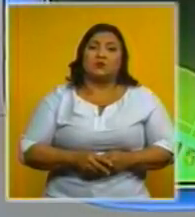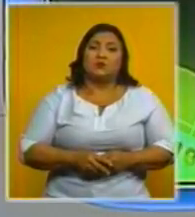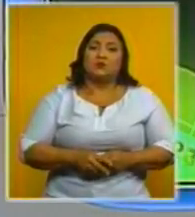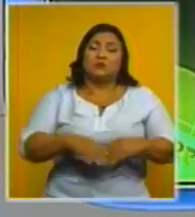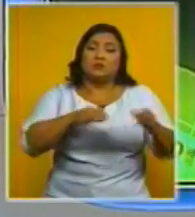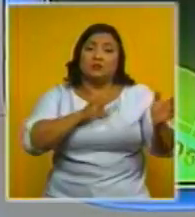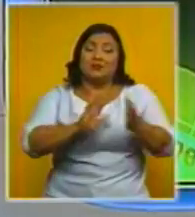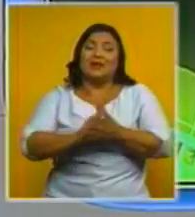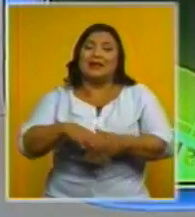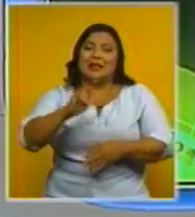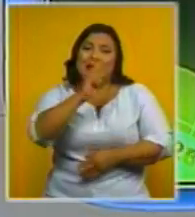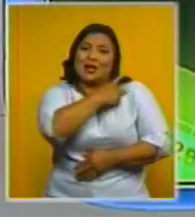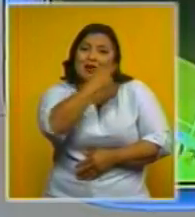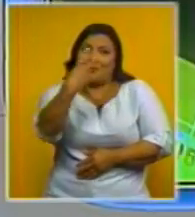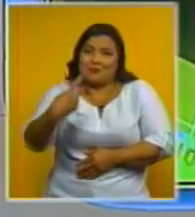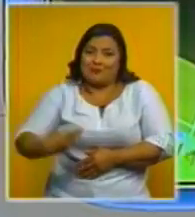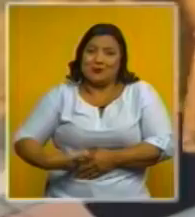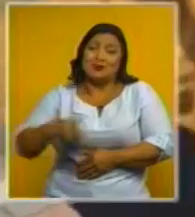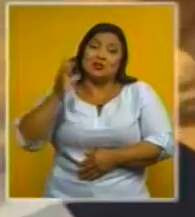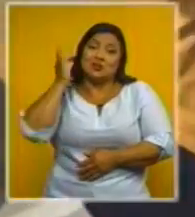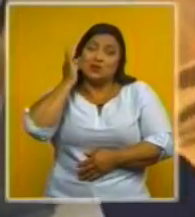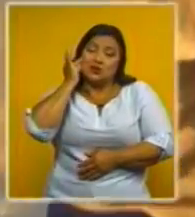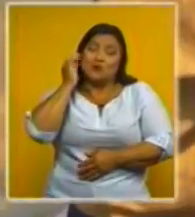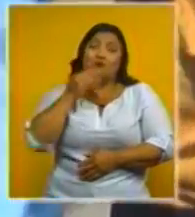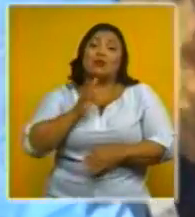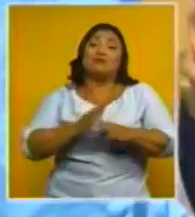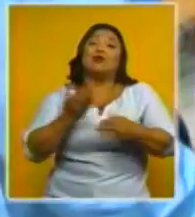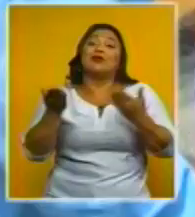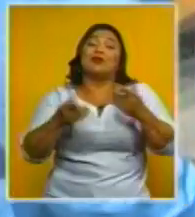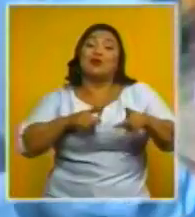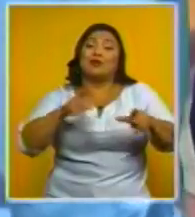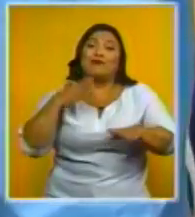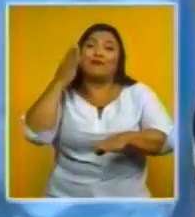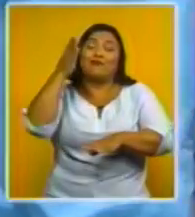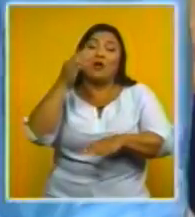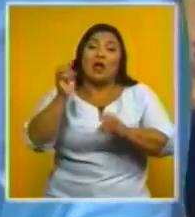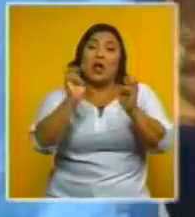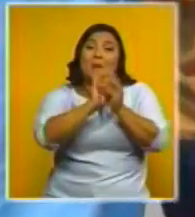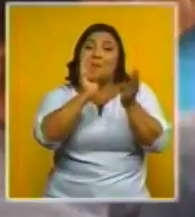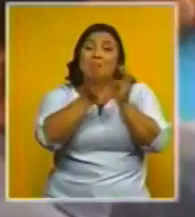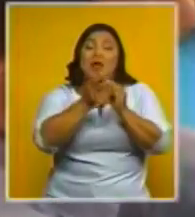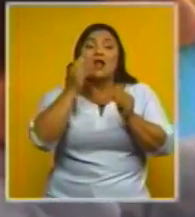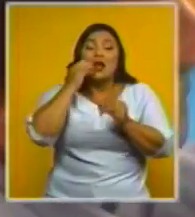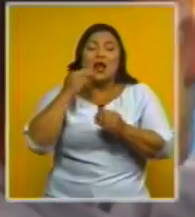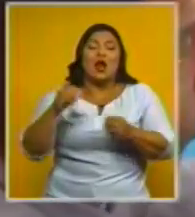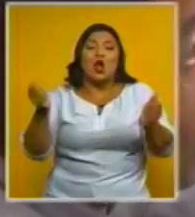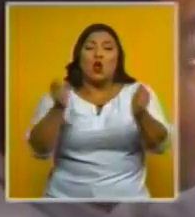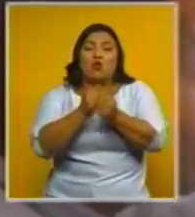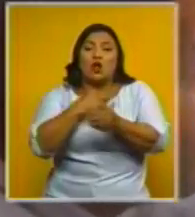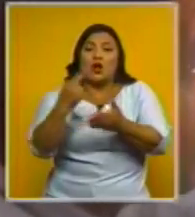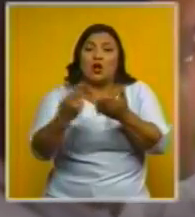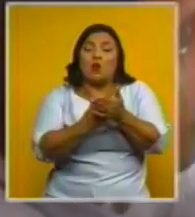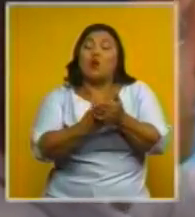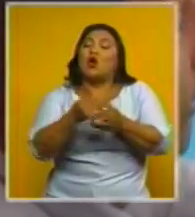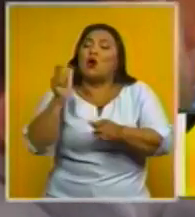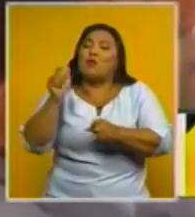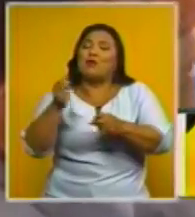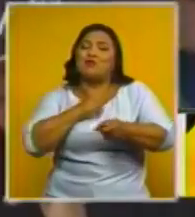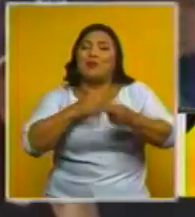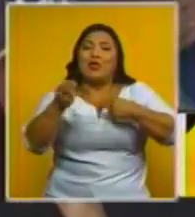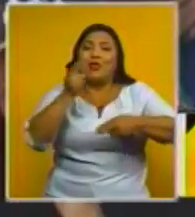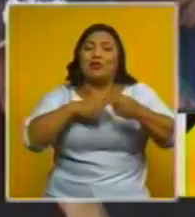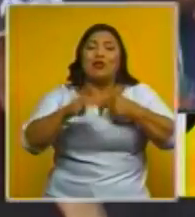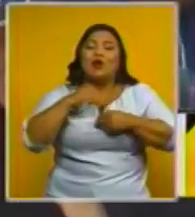Y la vicepresidenta María Alejandra Vicuña estuvo en Milagro y mantuvo un almuerzo con comerciantes y también recicladores